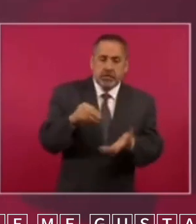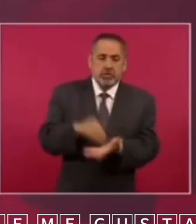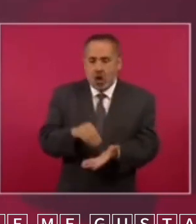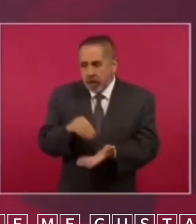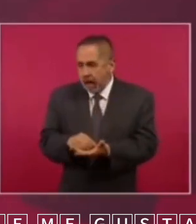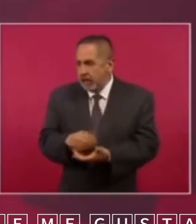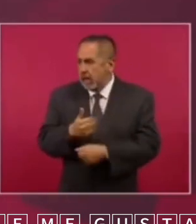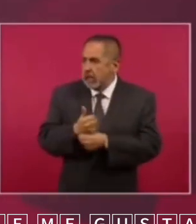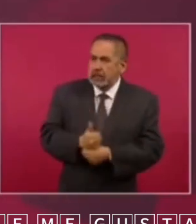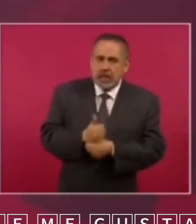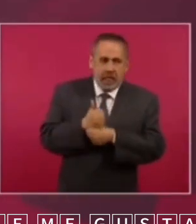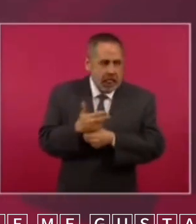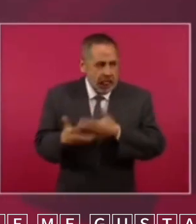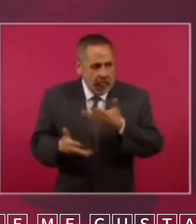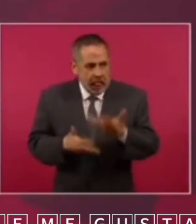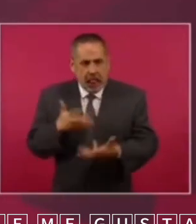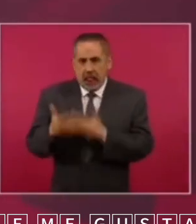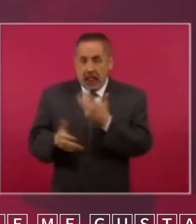país.